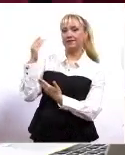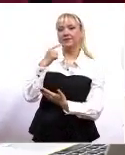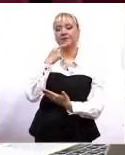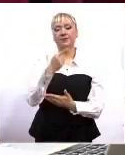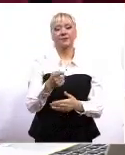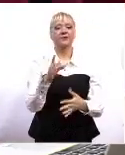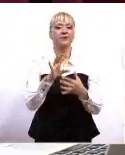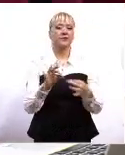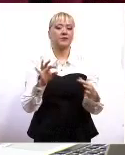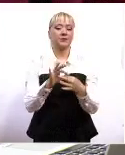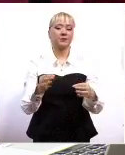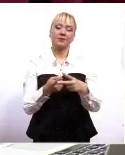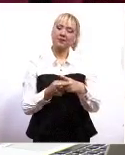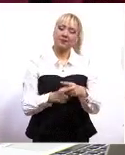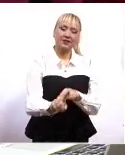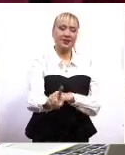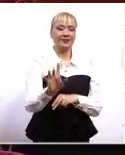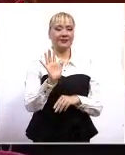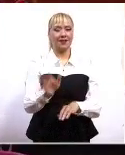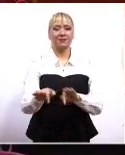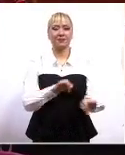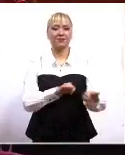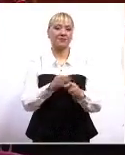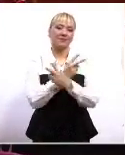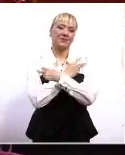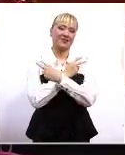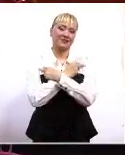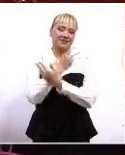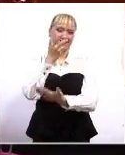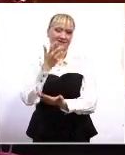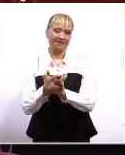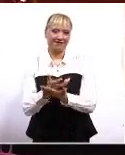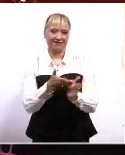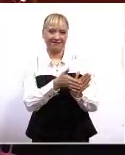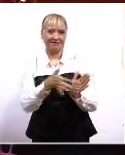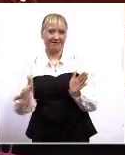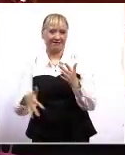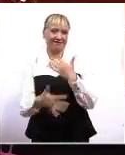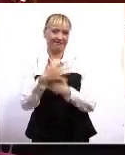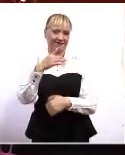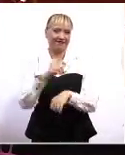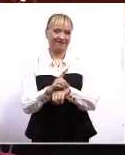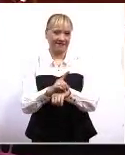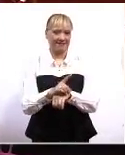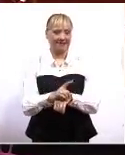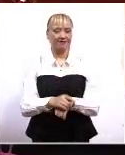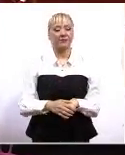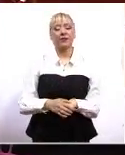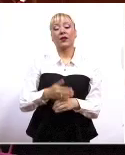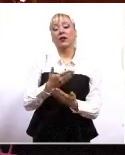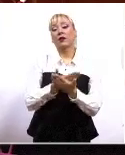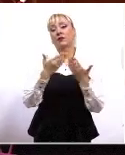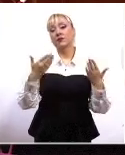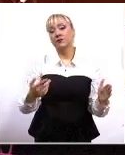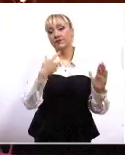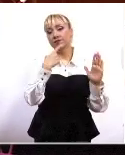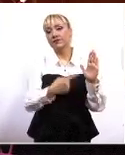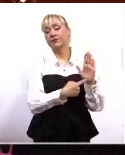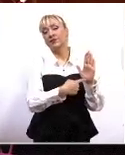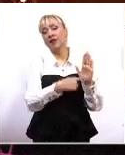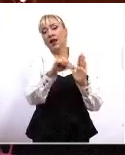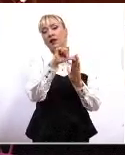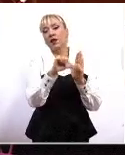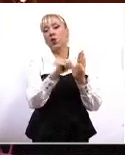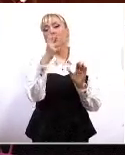segundo periodo de sesiones del año 2023, después del receso que establece la ley. En términos de lo dispuesto por el